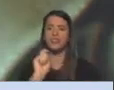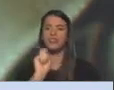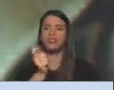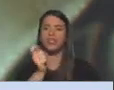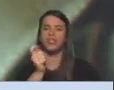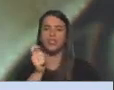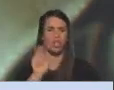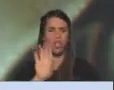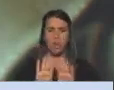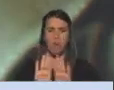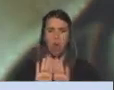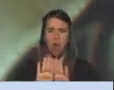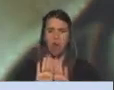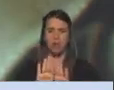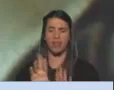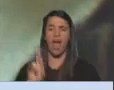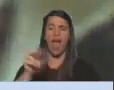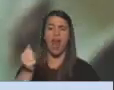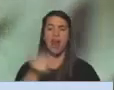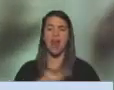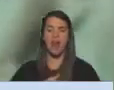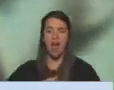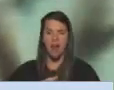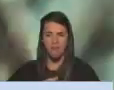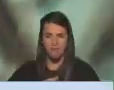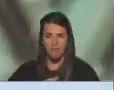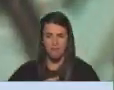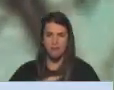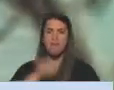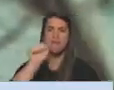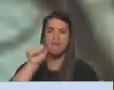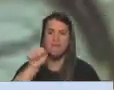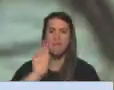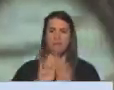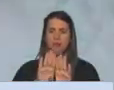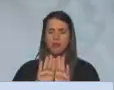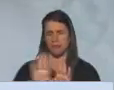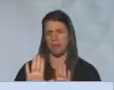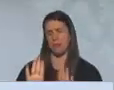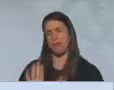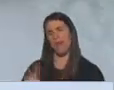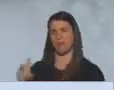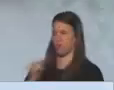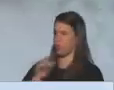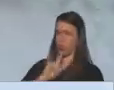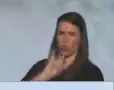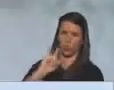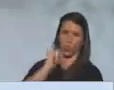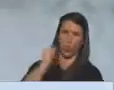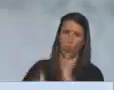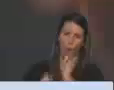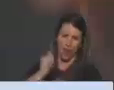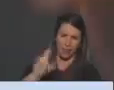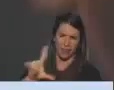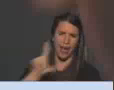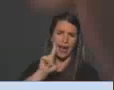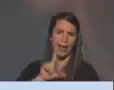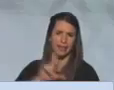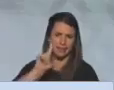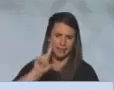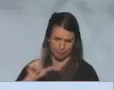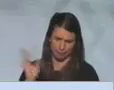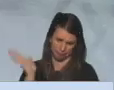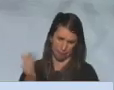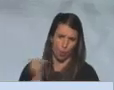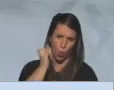Ralph golpea a la puerta. Hola, Leti. Pero que lo cuente Leti, que la tiene clarísima. Vale, vamos. Sí, a ver. Aquí ¿quién es Ralph? Tenemos en la este